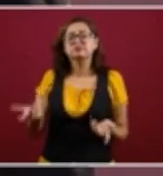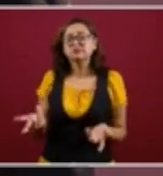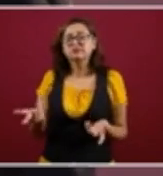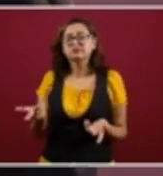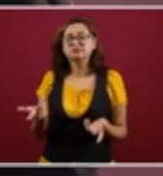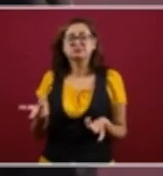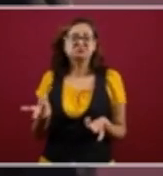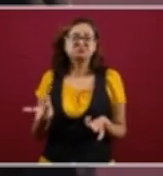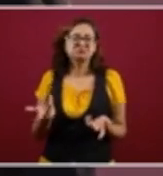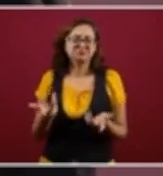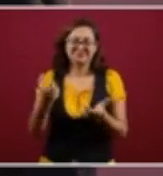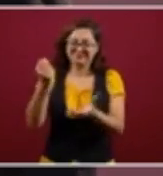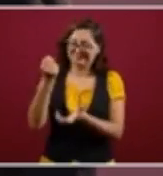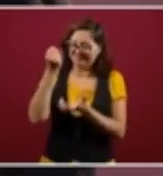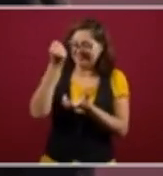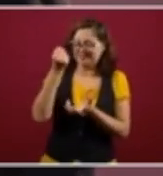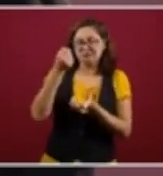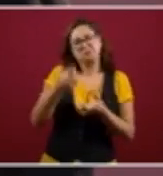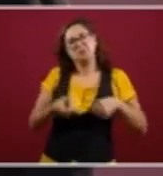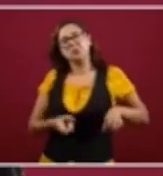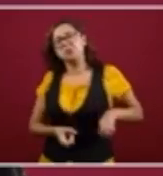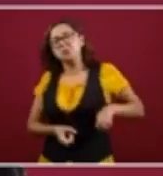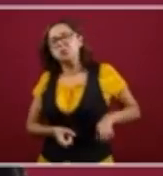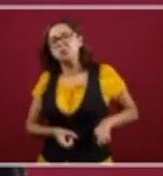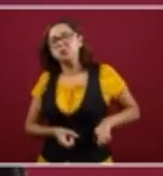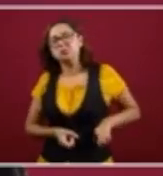se hacía mal uso del dinero.